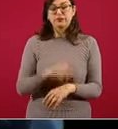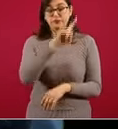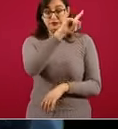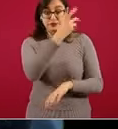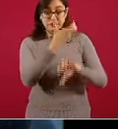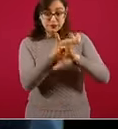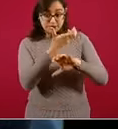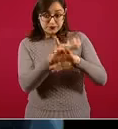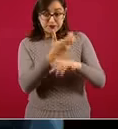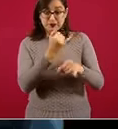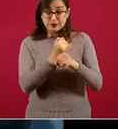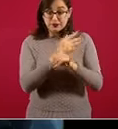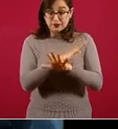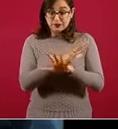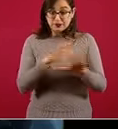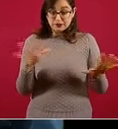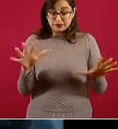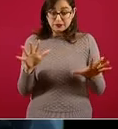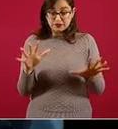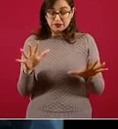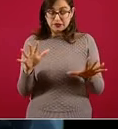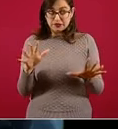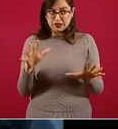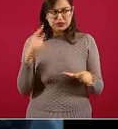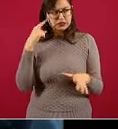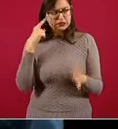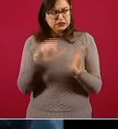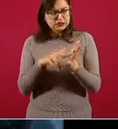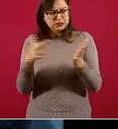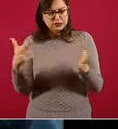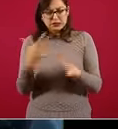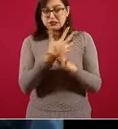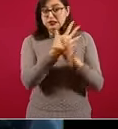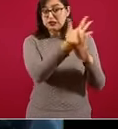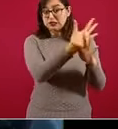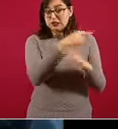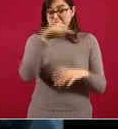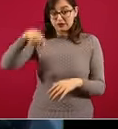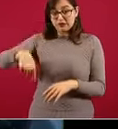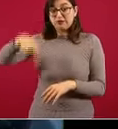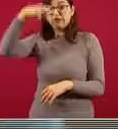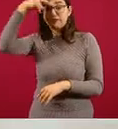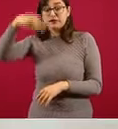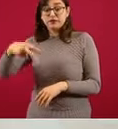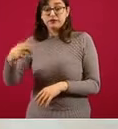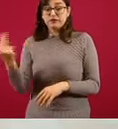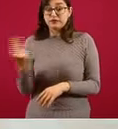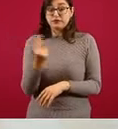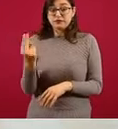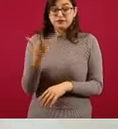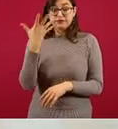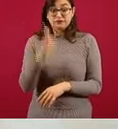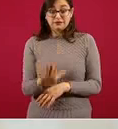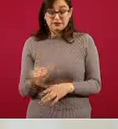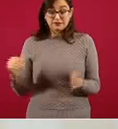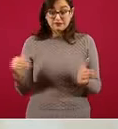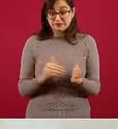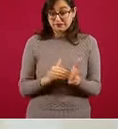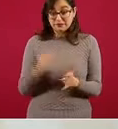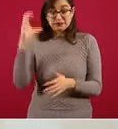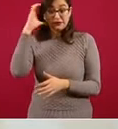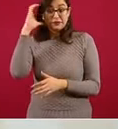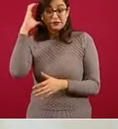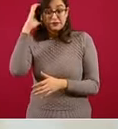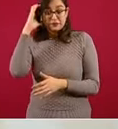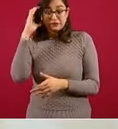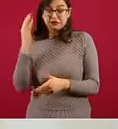Unidos, creo que la Johns Hopkins, que decía que en México en realidad lo que se requerían son 10,000 camas. O sea, no la